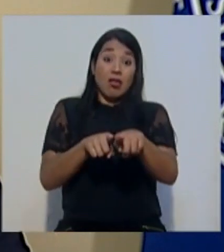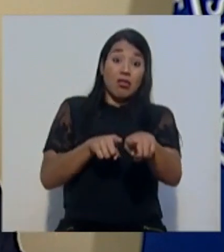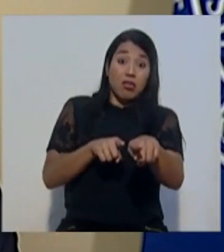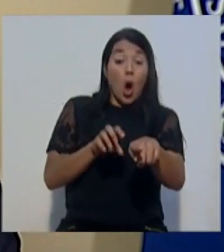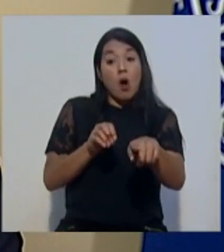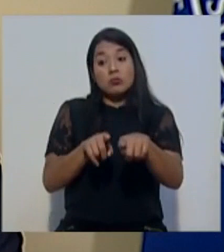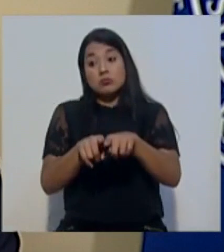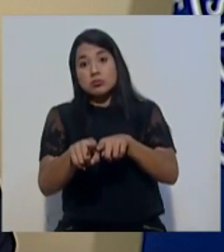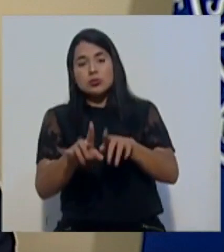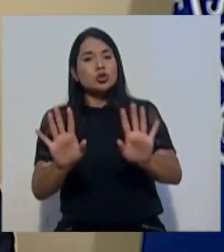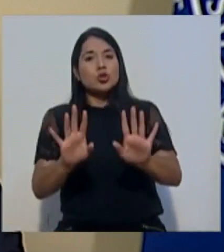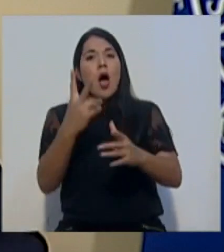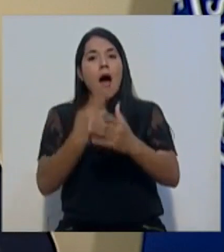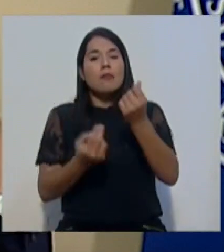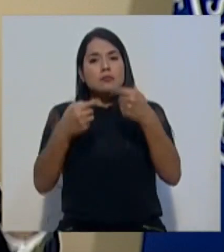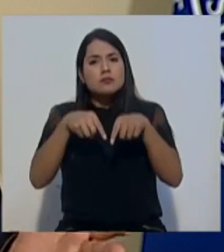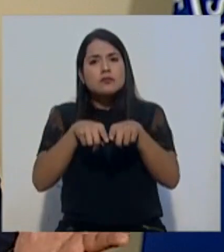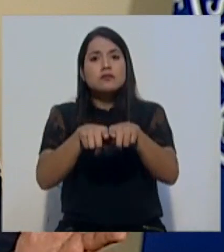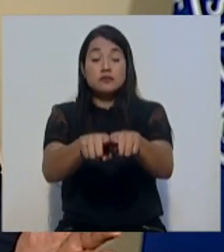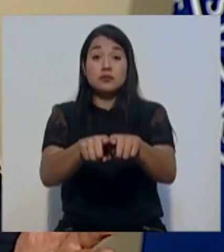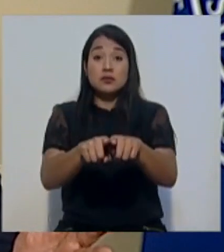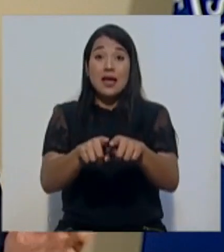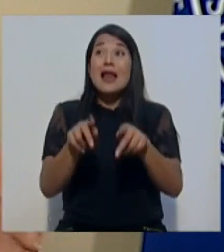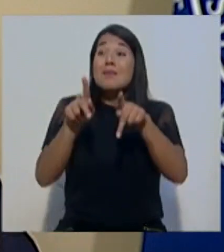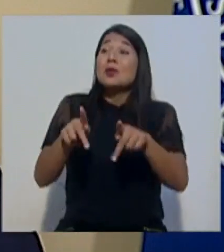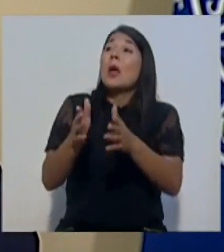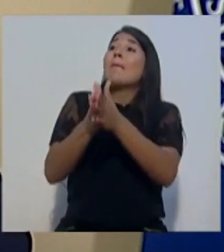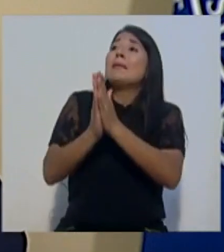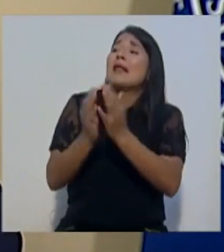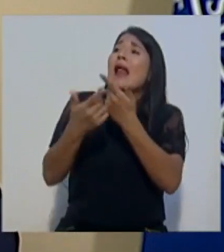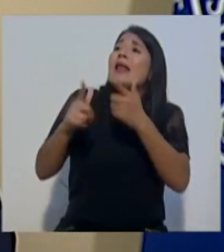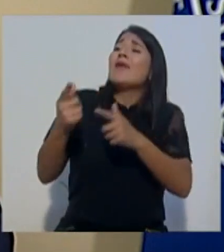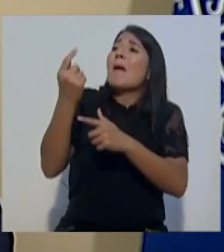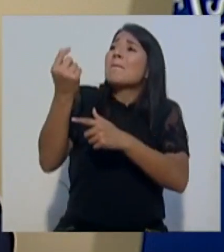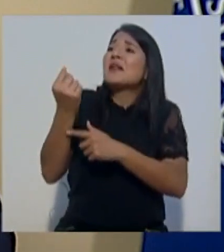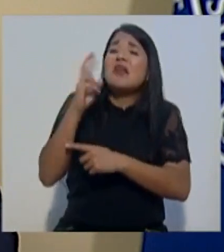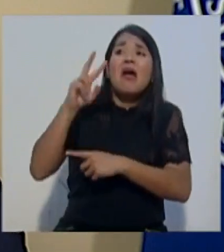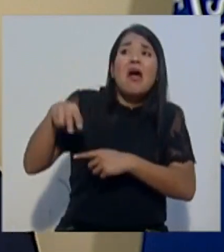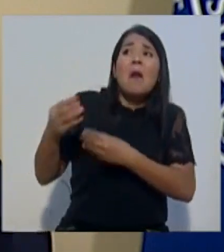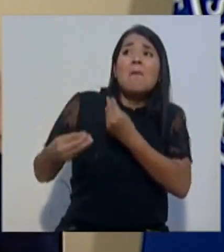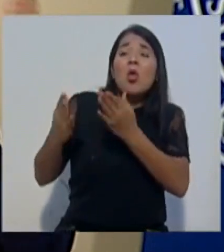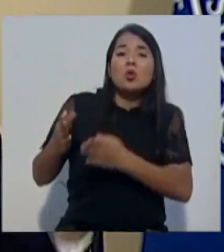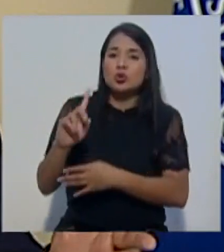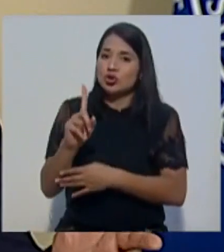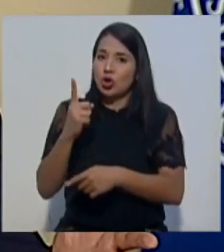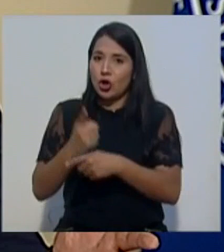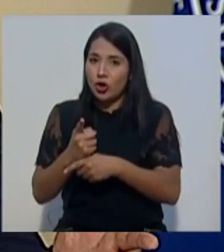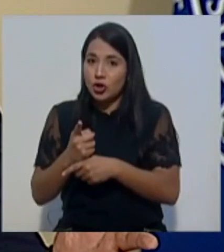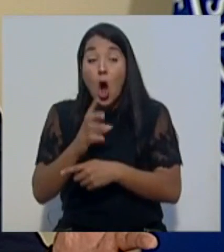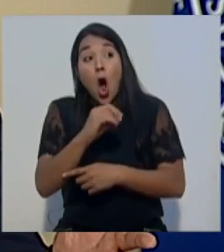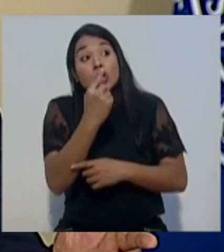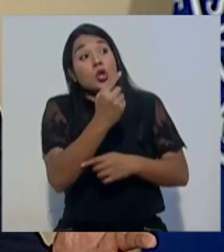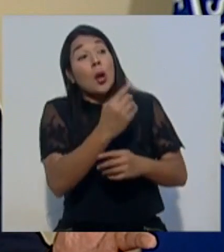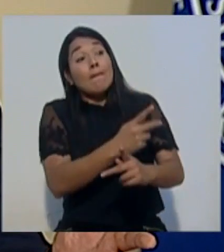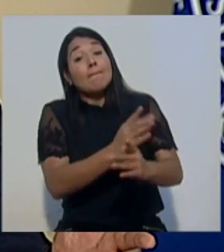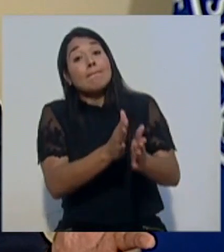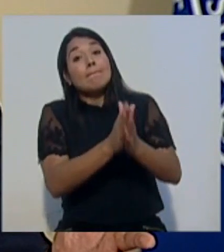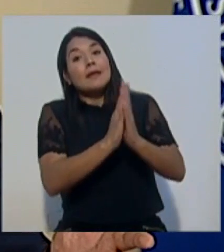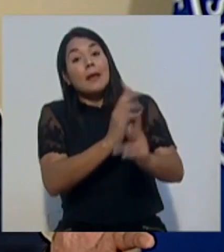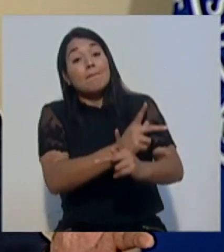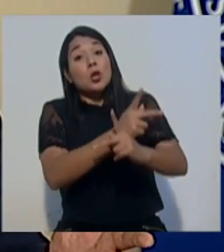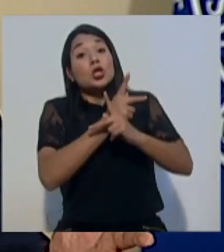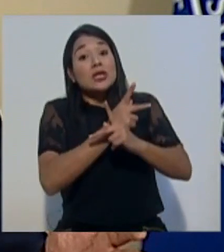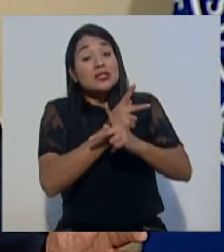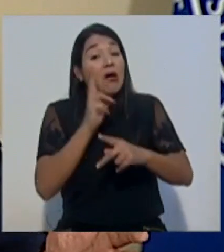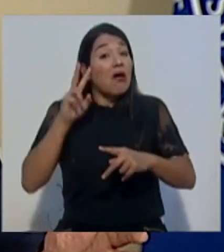por país. Quienes solo piden liberalización sin importarles los productores, yo no creo que es lo correcto. Y quien solo pide protección